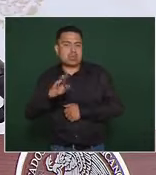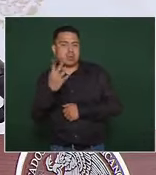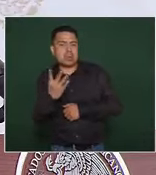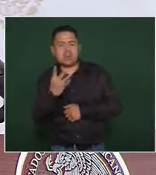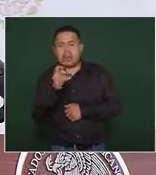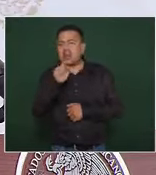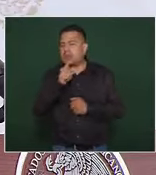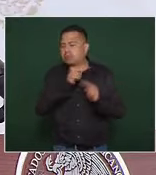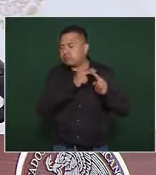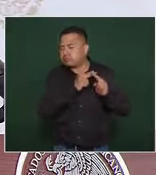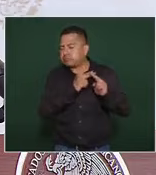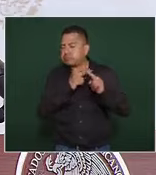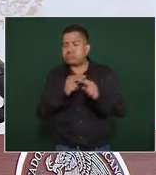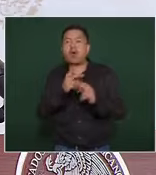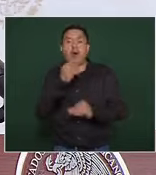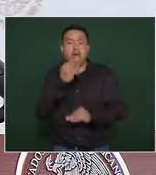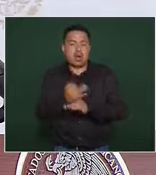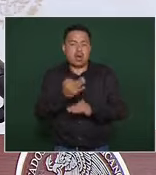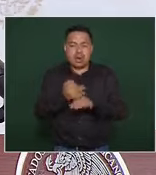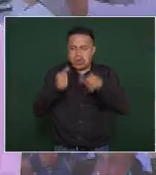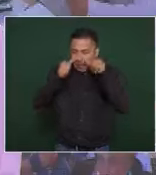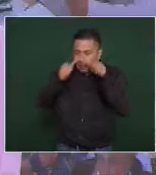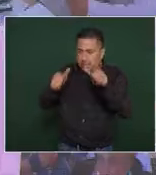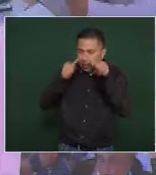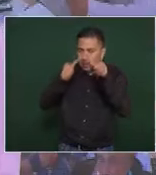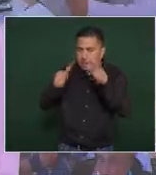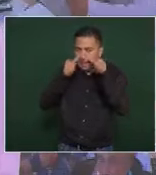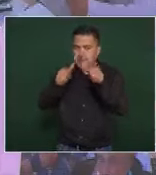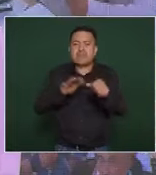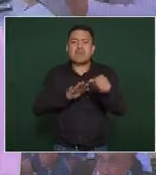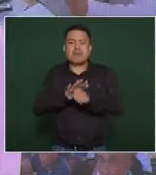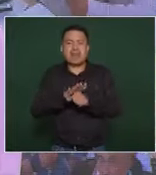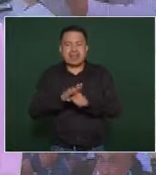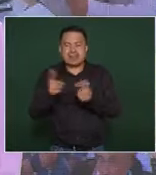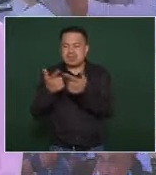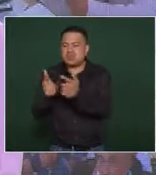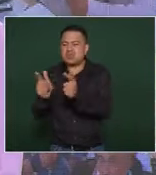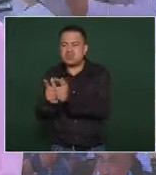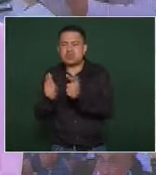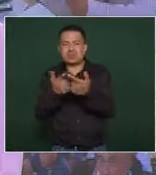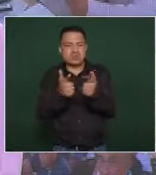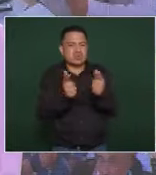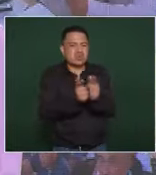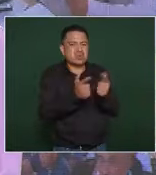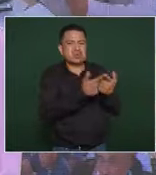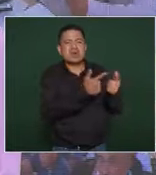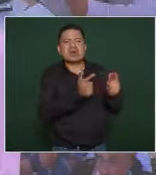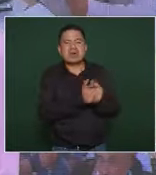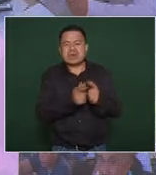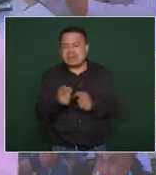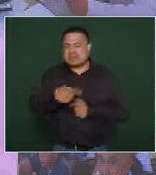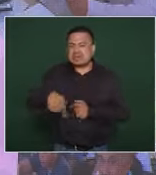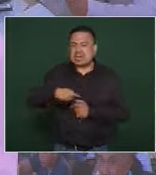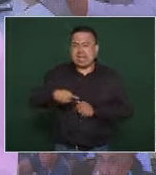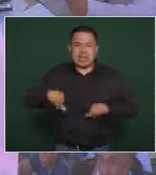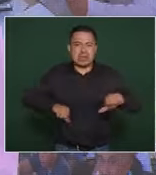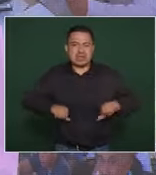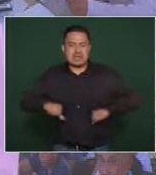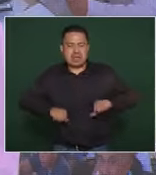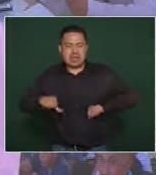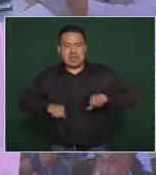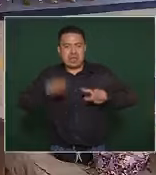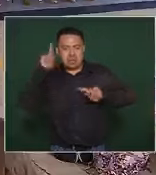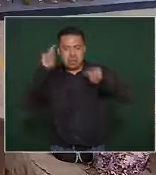y permanentemente estamos atendiendo a estos sectores que dependen de la actividad